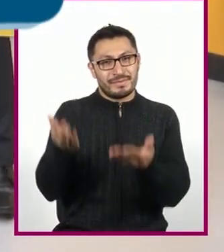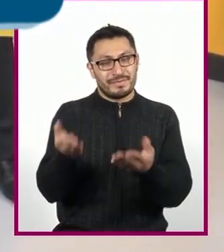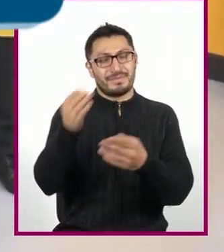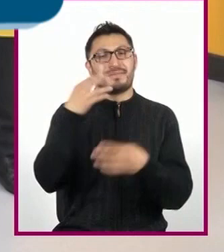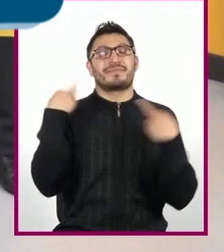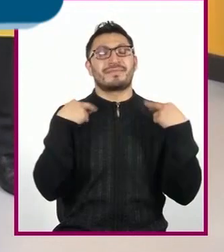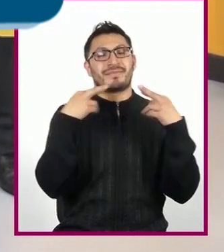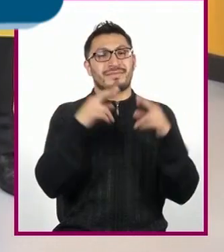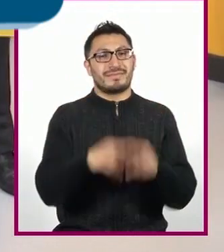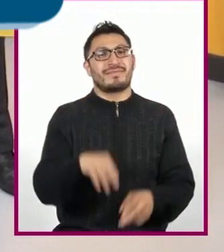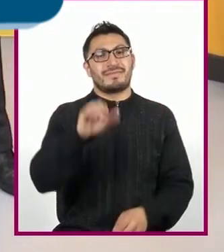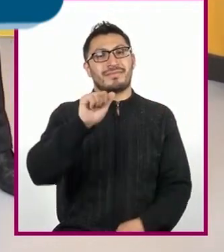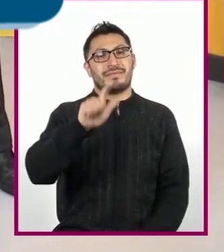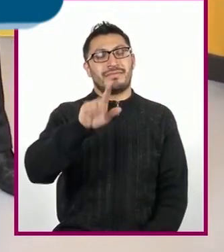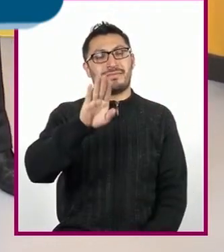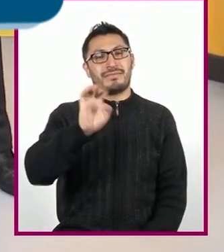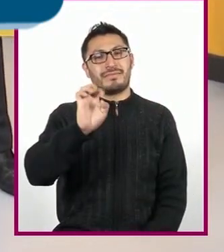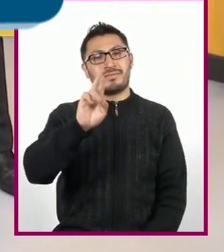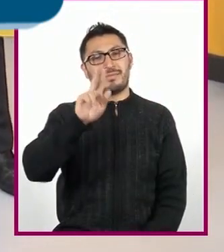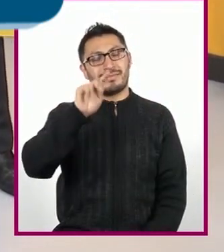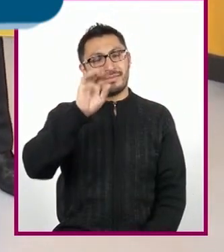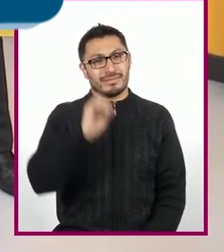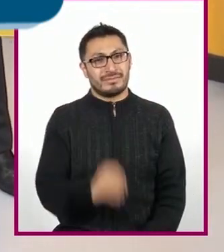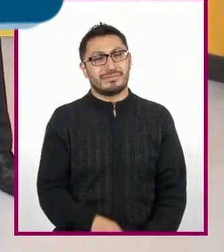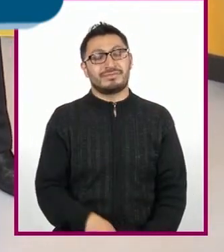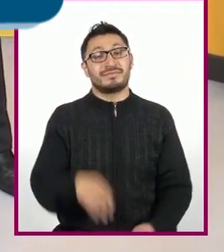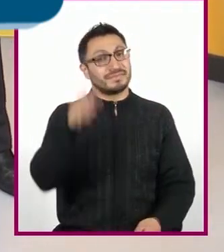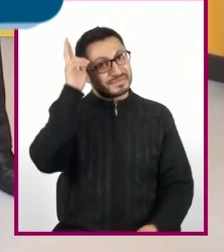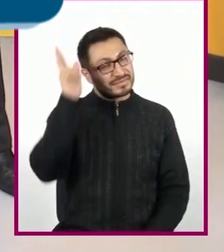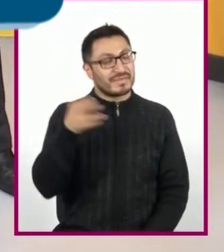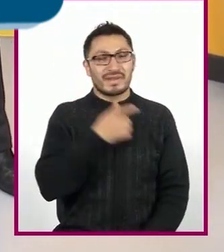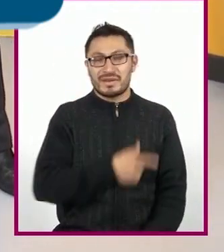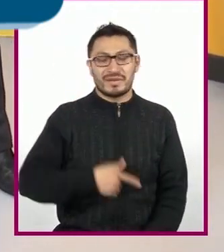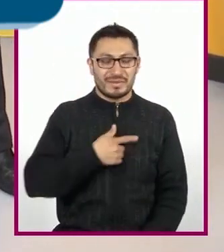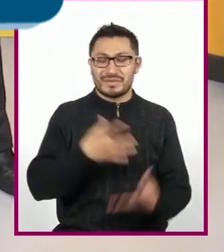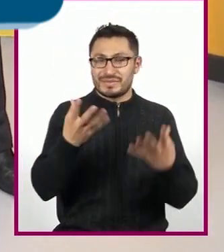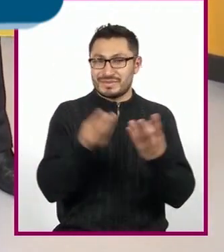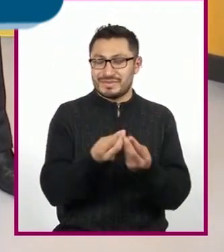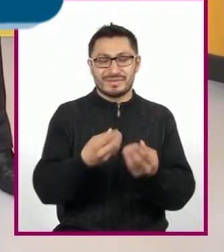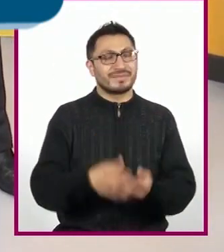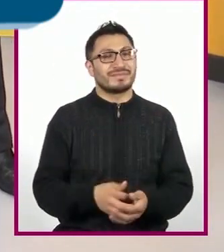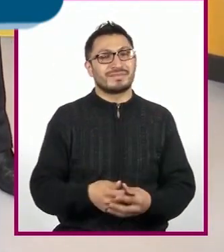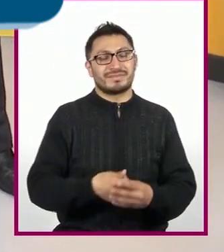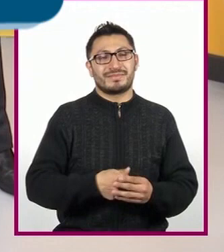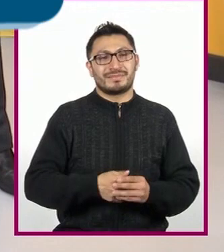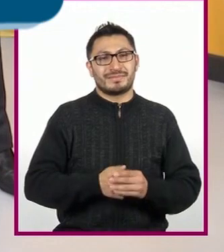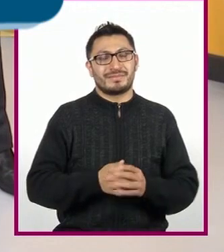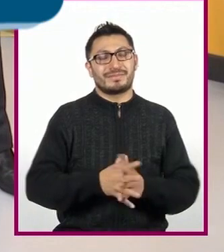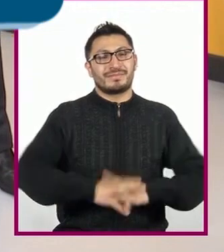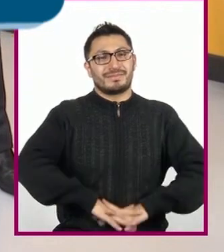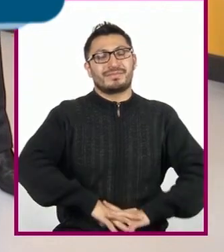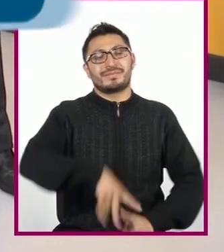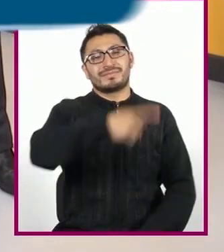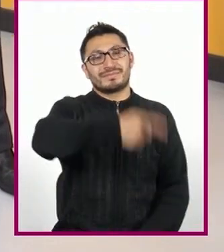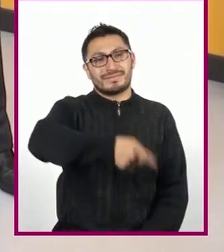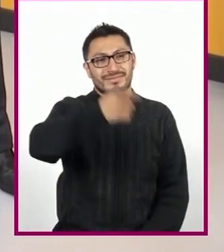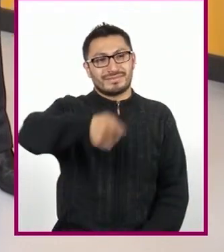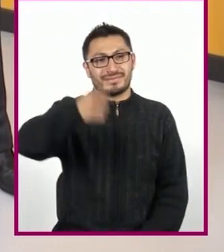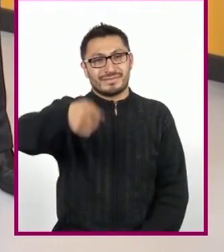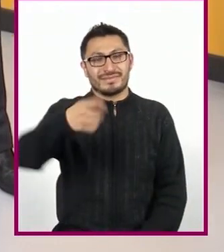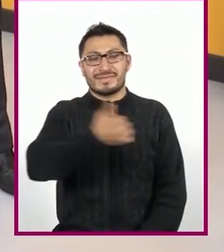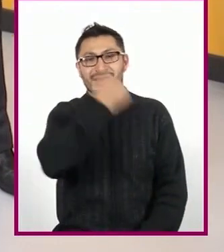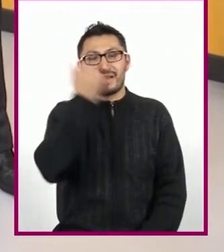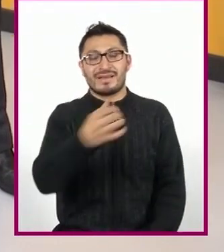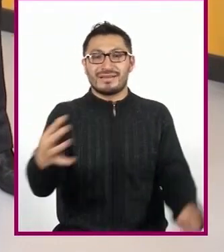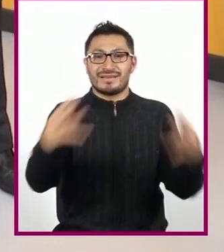el profesor Alberto Lanz. Profesor Bernabé, el gusto es mío. Saludos a las alumnas y alumnos que nos ven